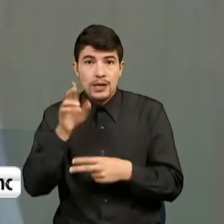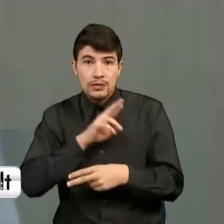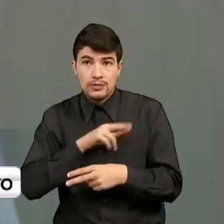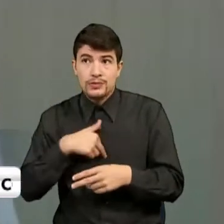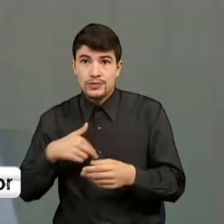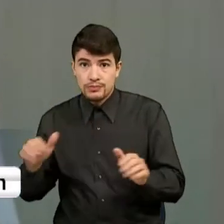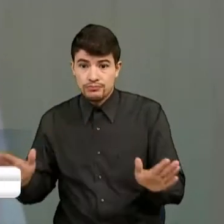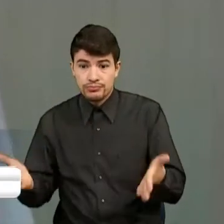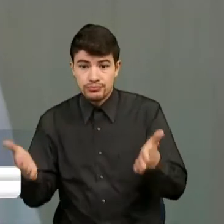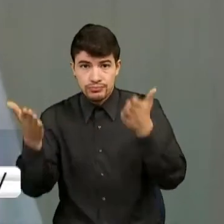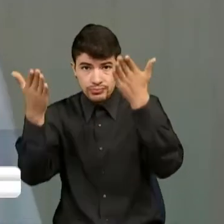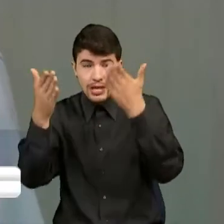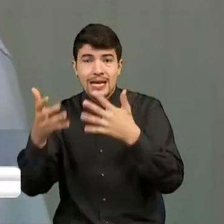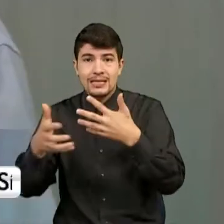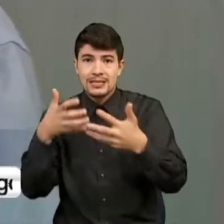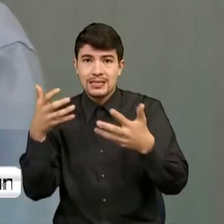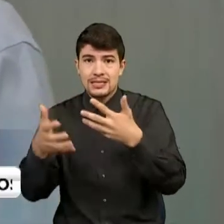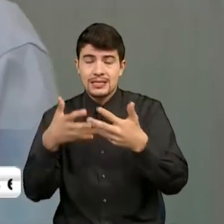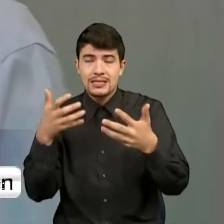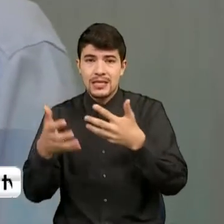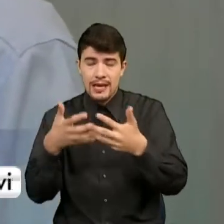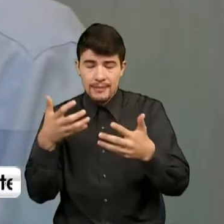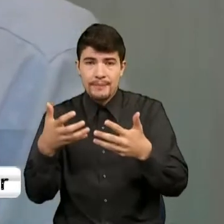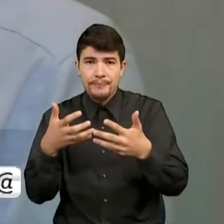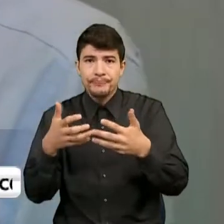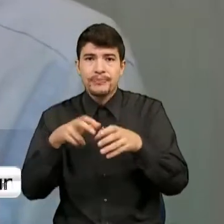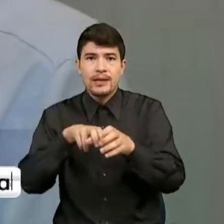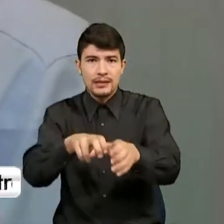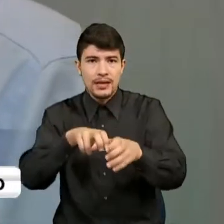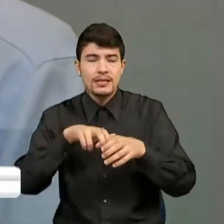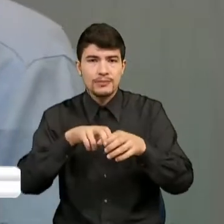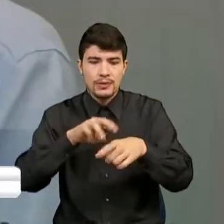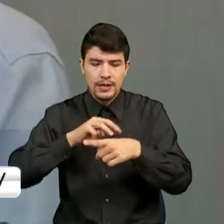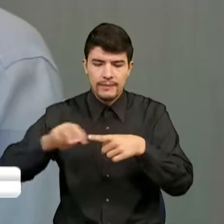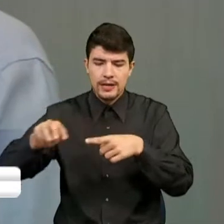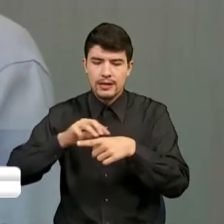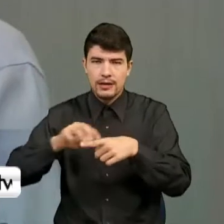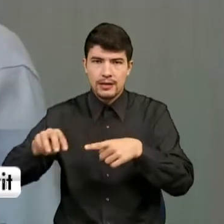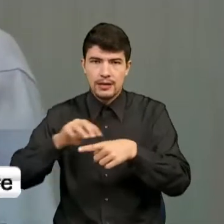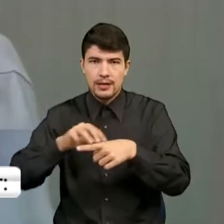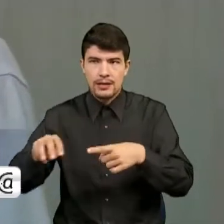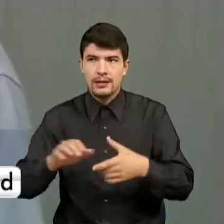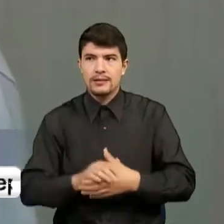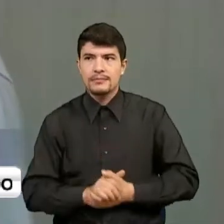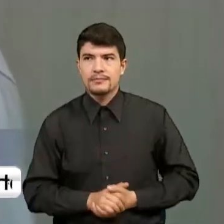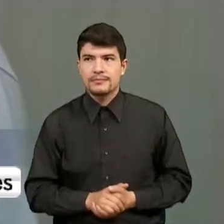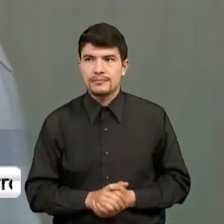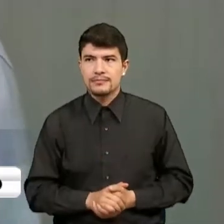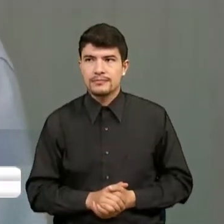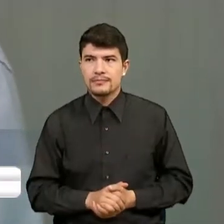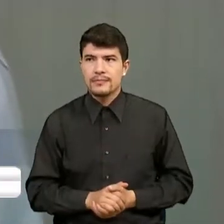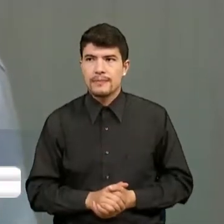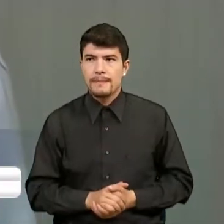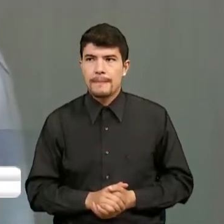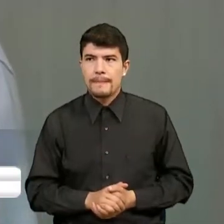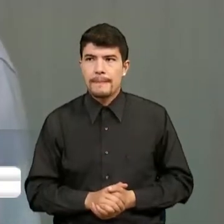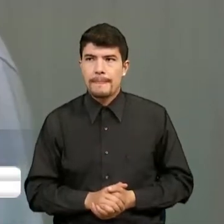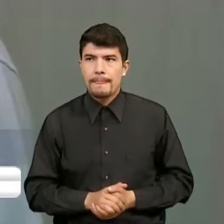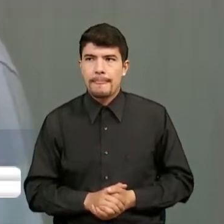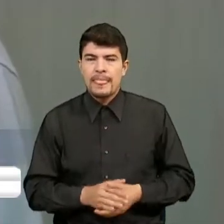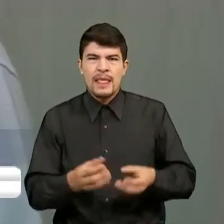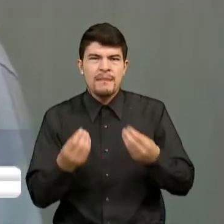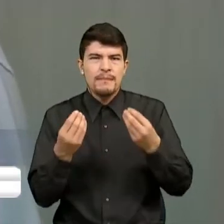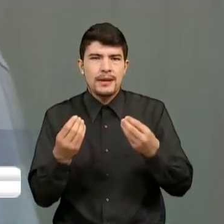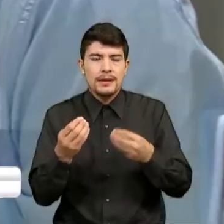el sistema de transporte colectivo para desestimular y desestimular el uso del carro particular para que la gente use más el